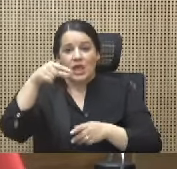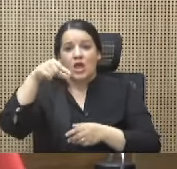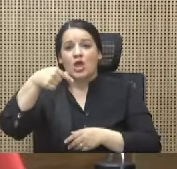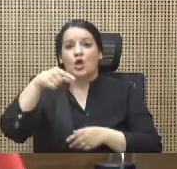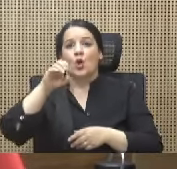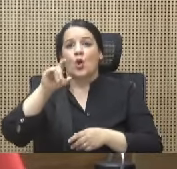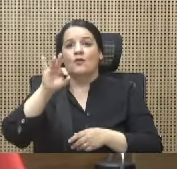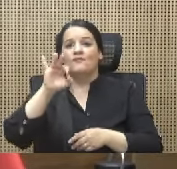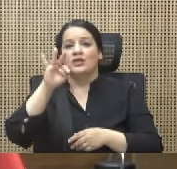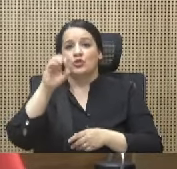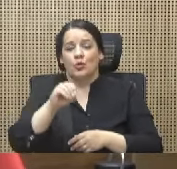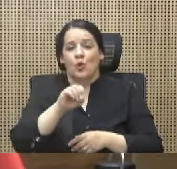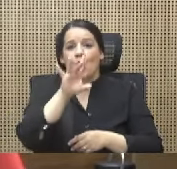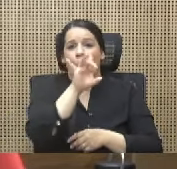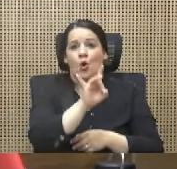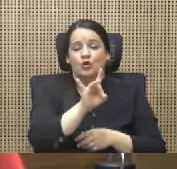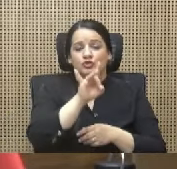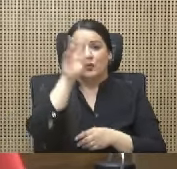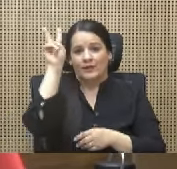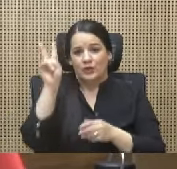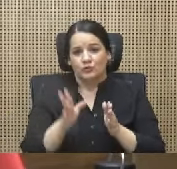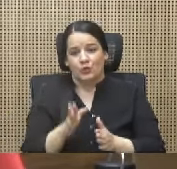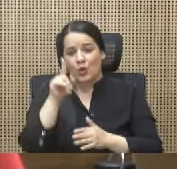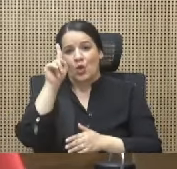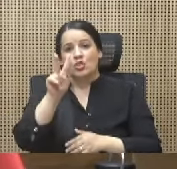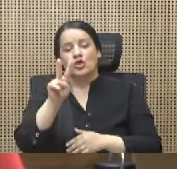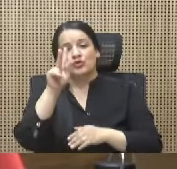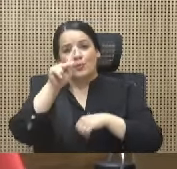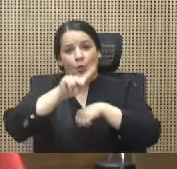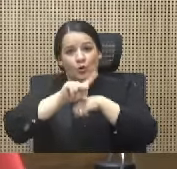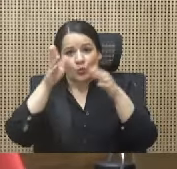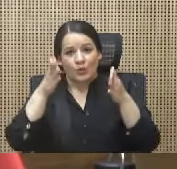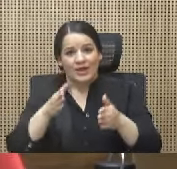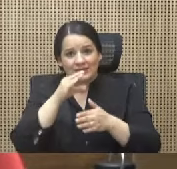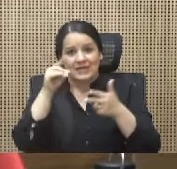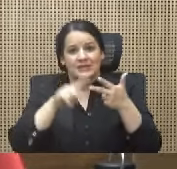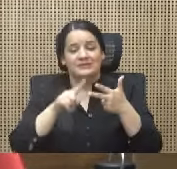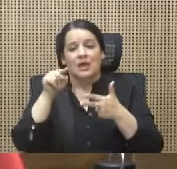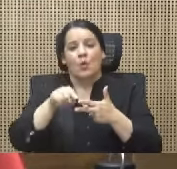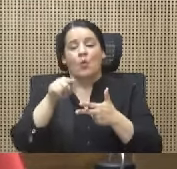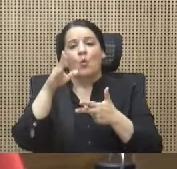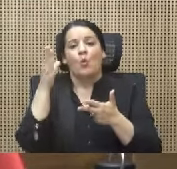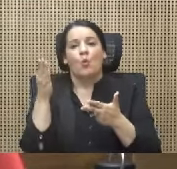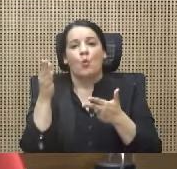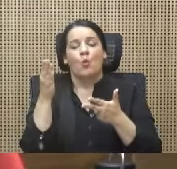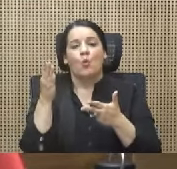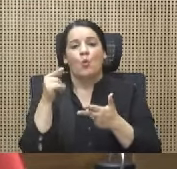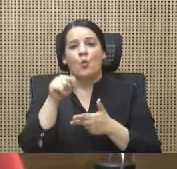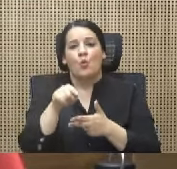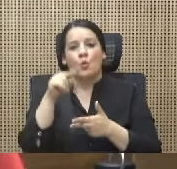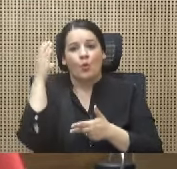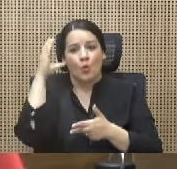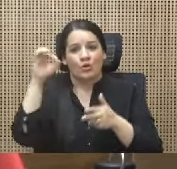8 venezolanos, 2 portugueses, 1 mexicano, 1 ecuatoriano, 1 costarricense. Se detiene un hombre de nacionalidad portuguesa.